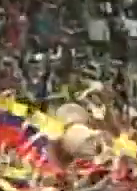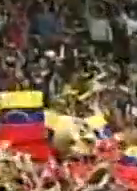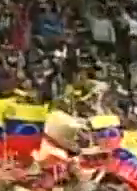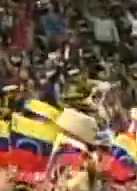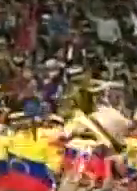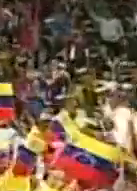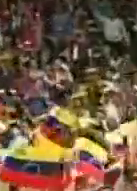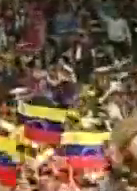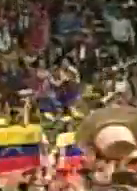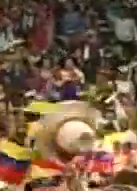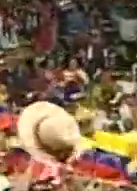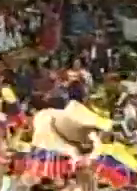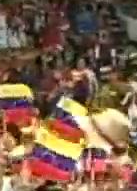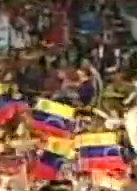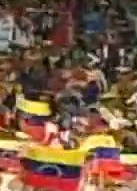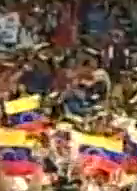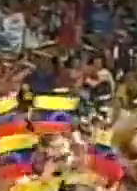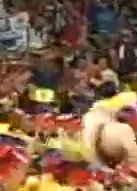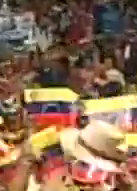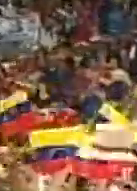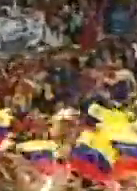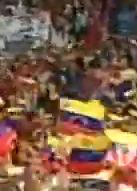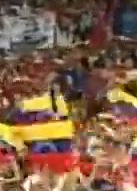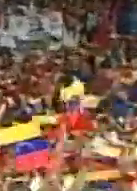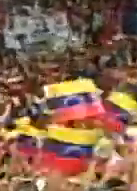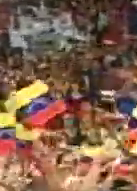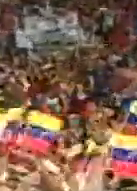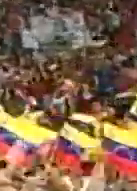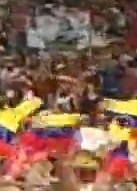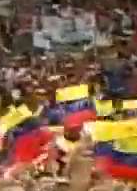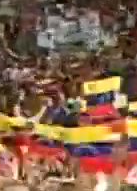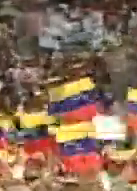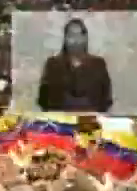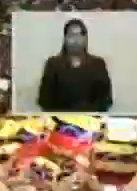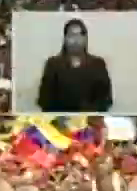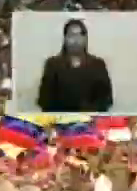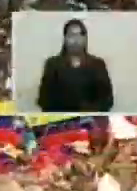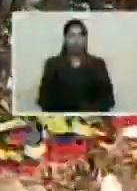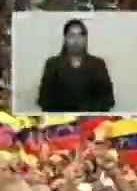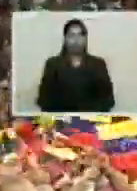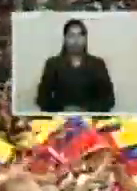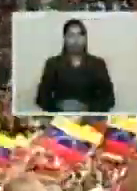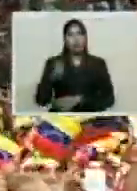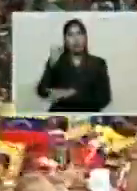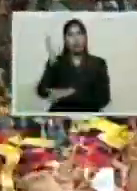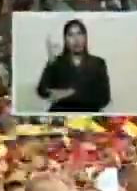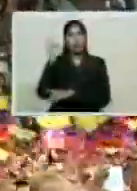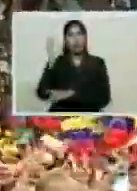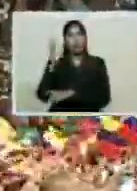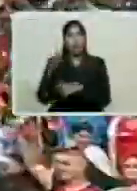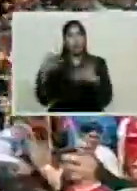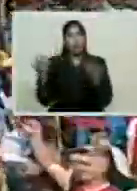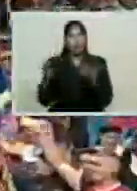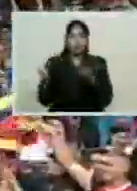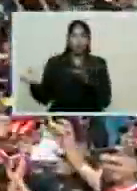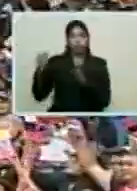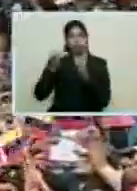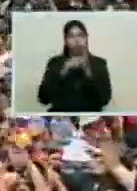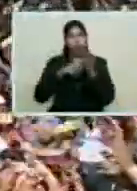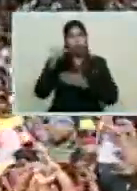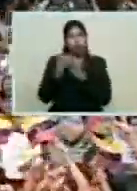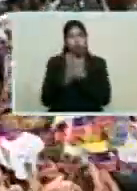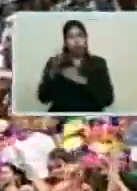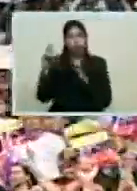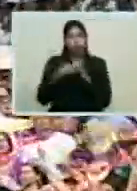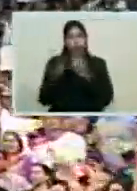De todo el magisterio venezolano, en asamblea del Plan de la Patria, ¡que viva